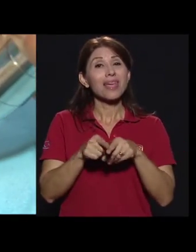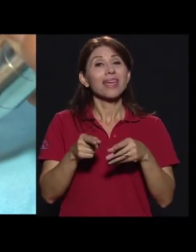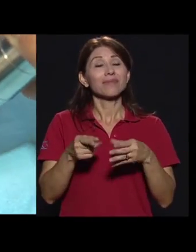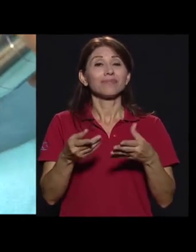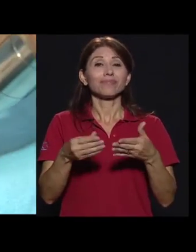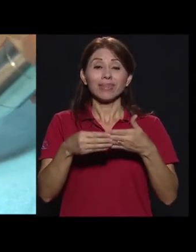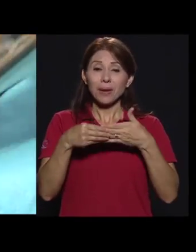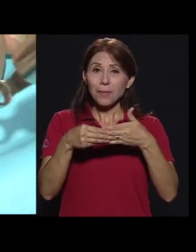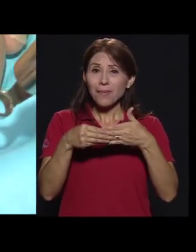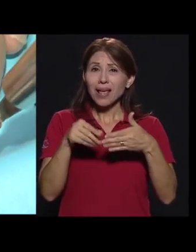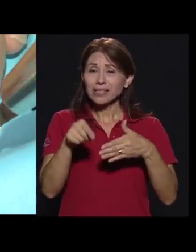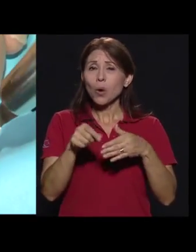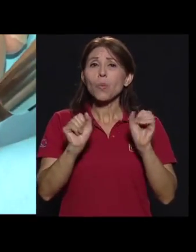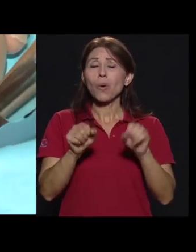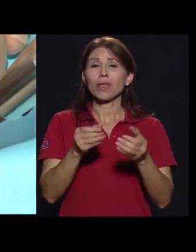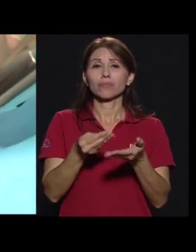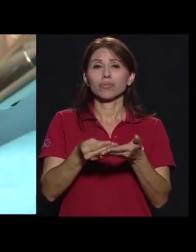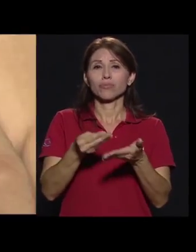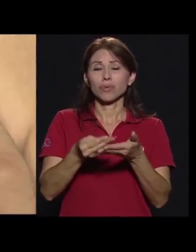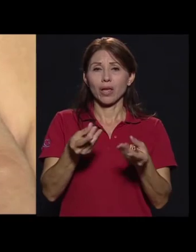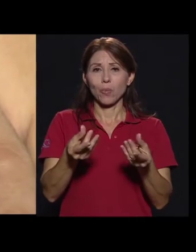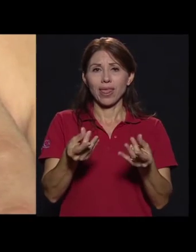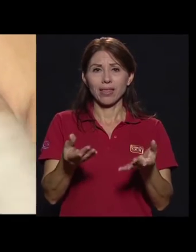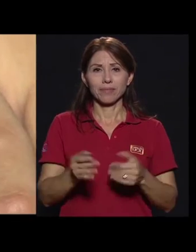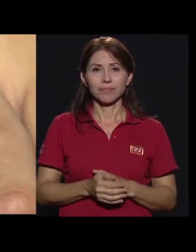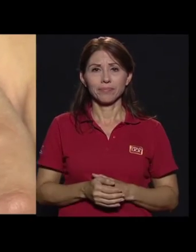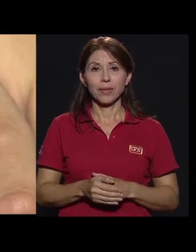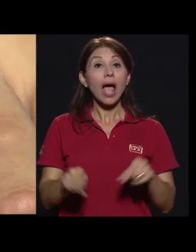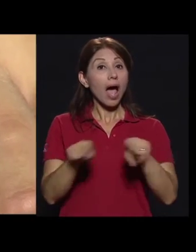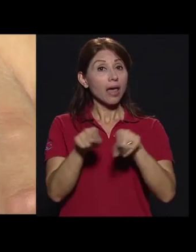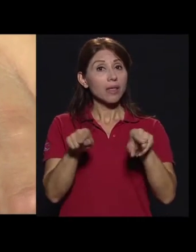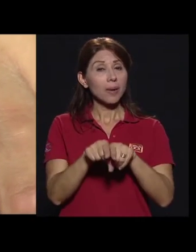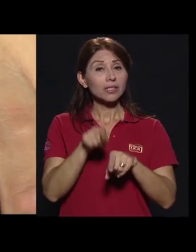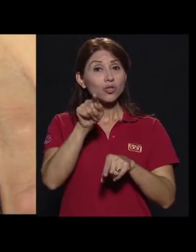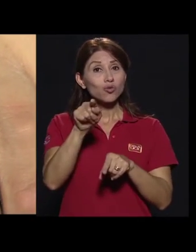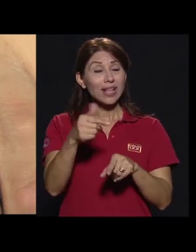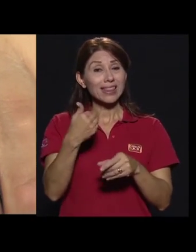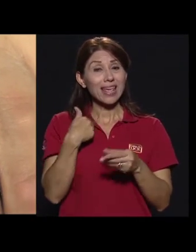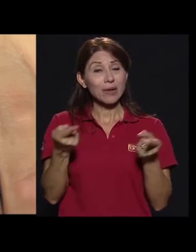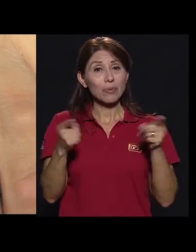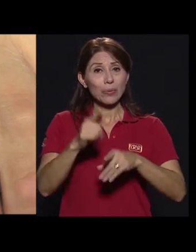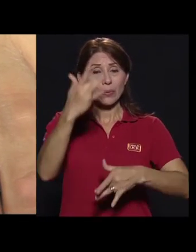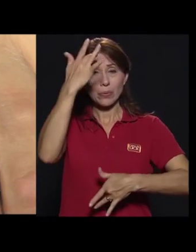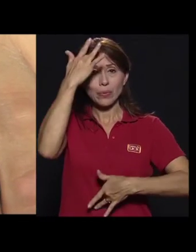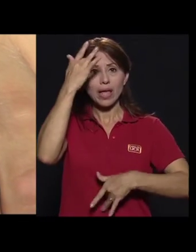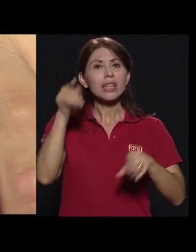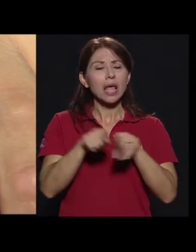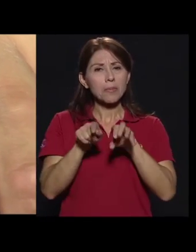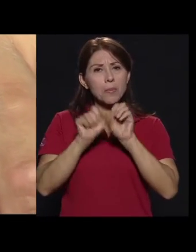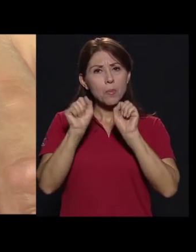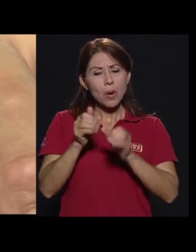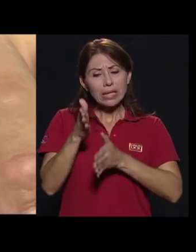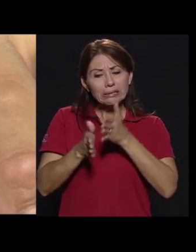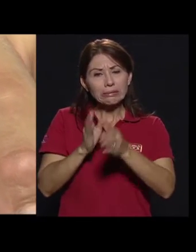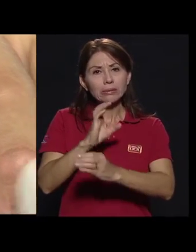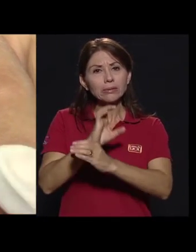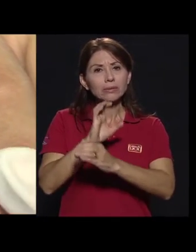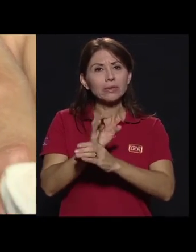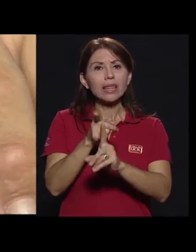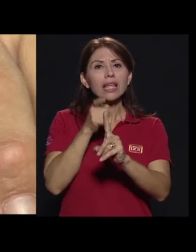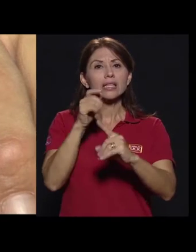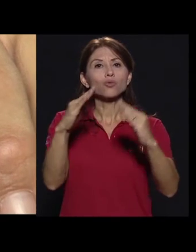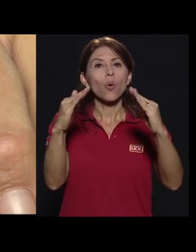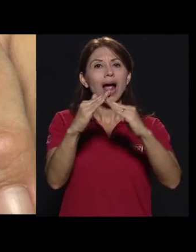que es más factible, que esté guardando humedad. Además, si usted presenta esta patología, también es posible tratarla desde su hogar.